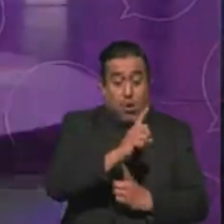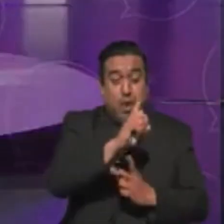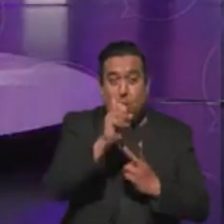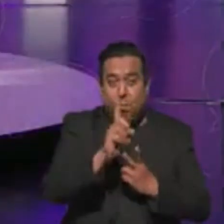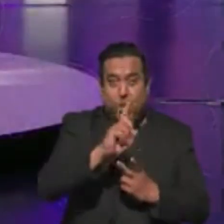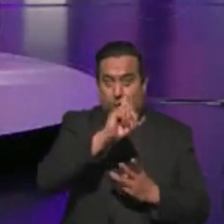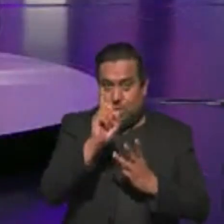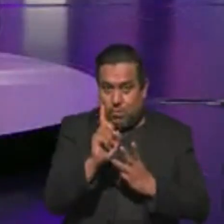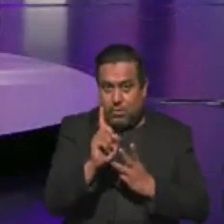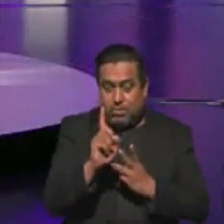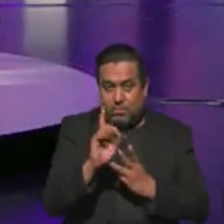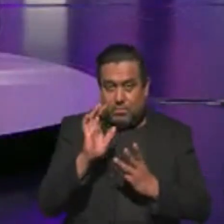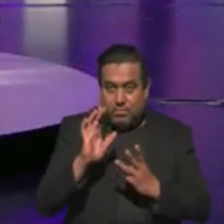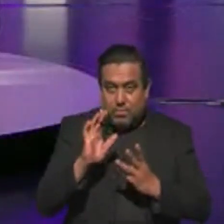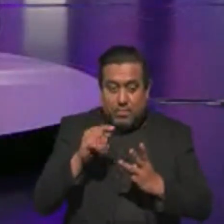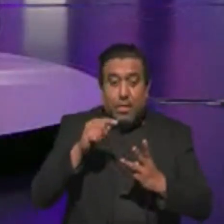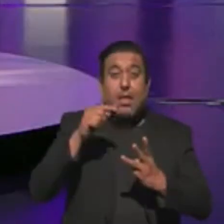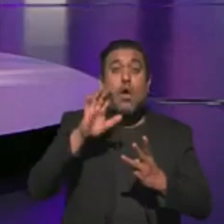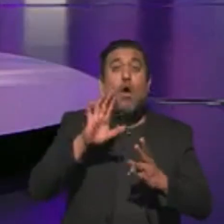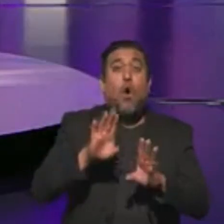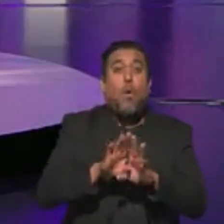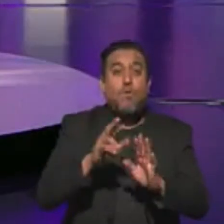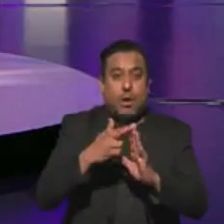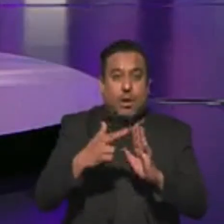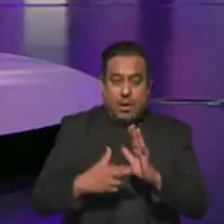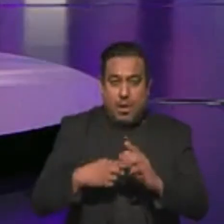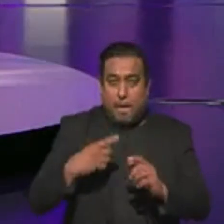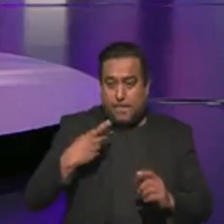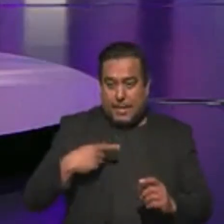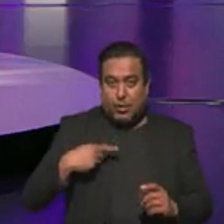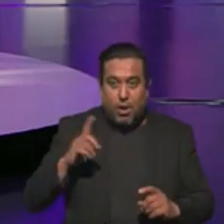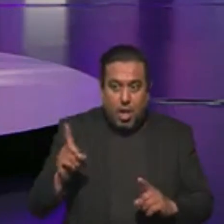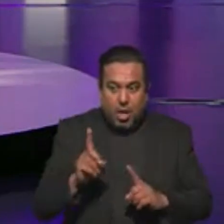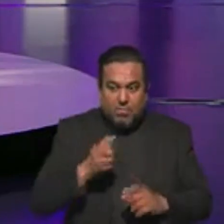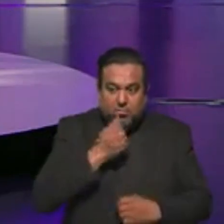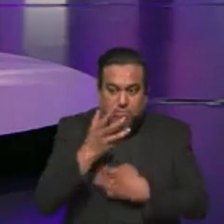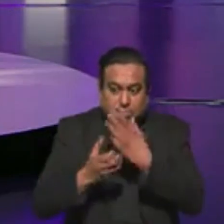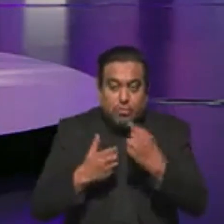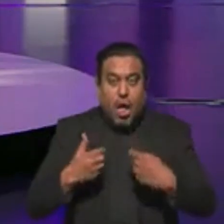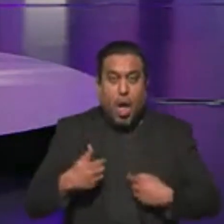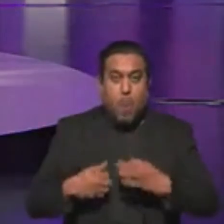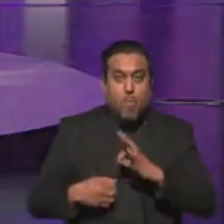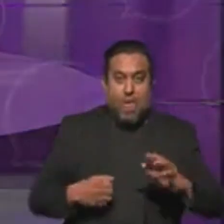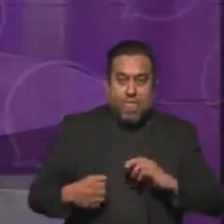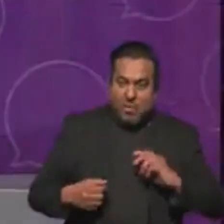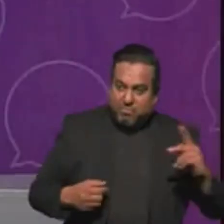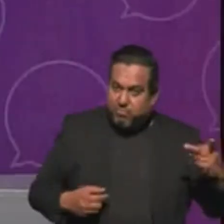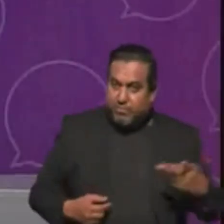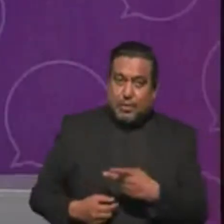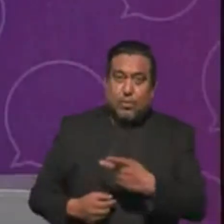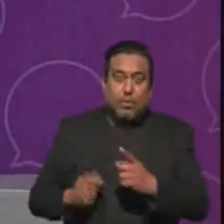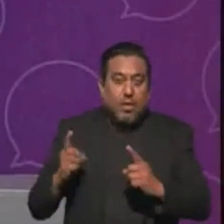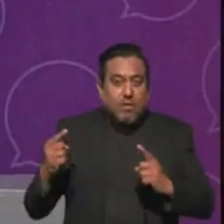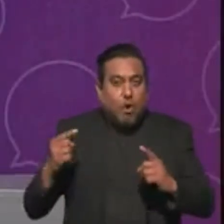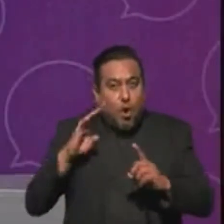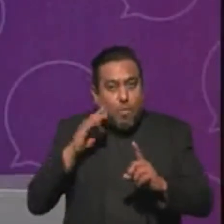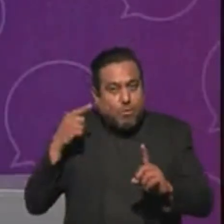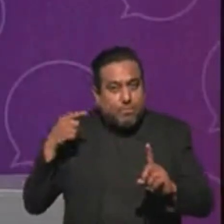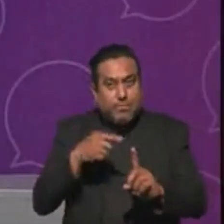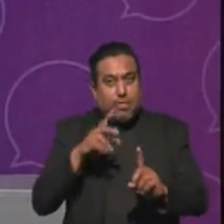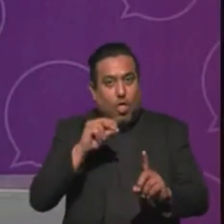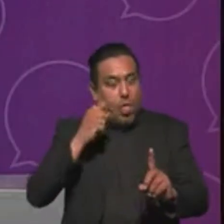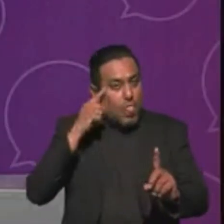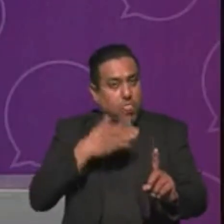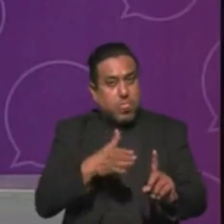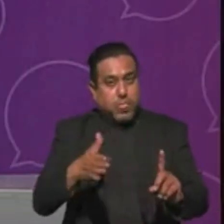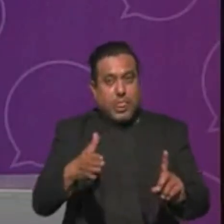inmediatamente después de que termine de hacer uso de la voz la candidatura a la que desea replicar tendrán 30 segundos para esta